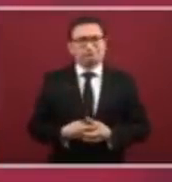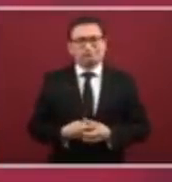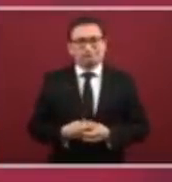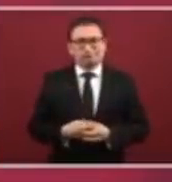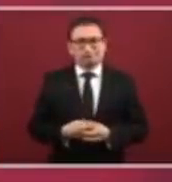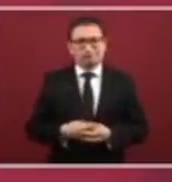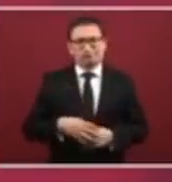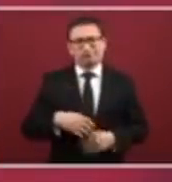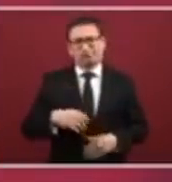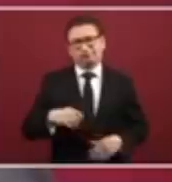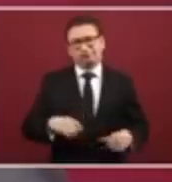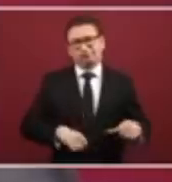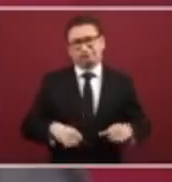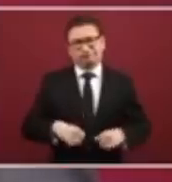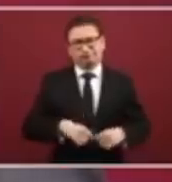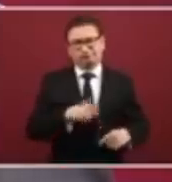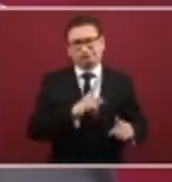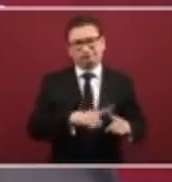actividades